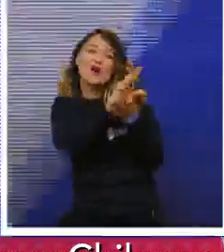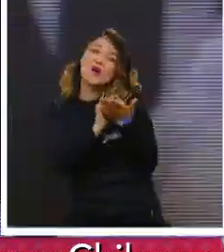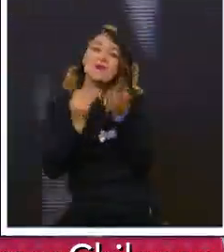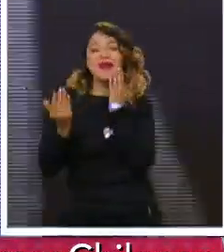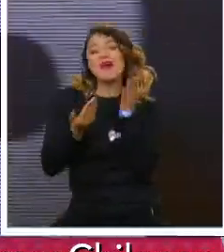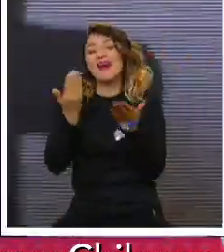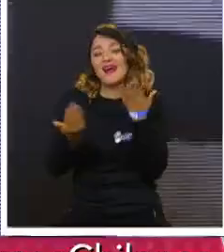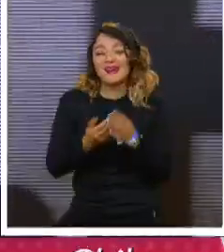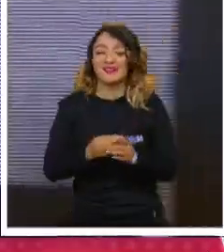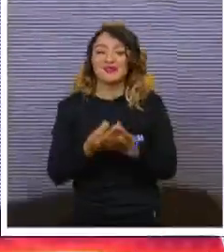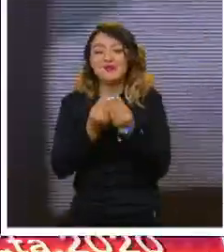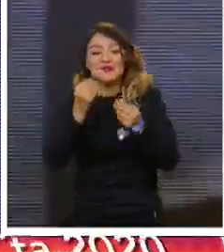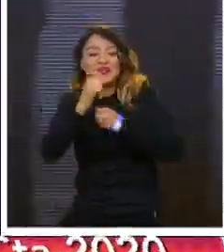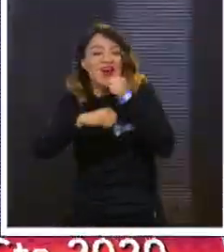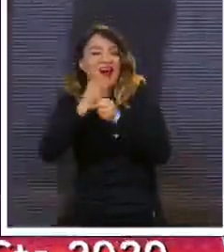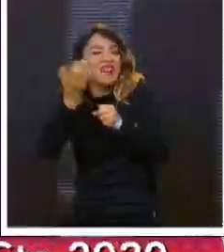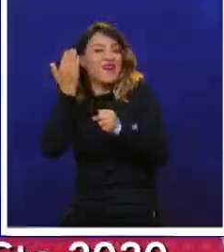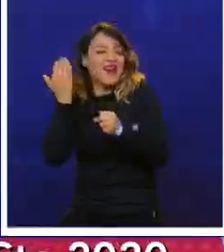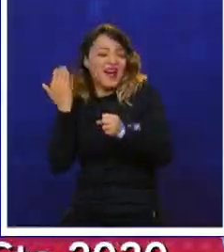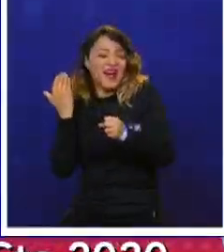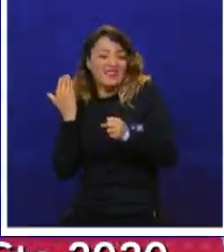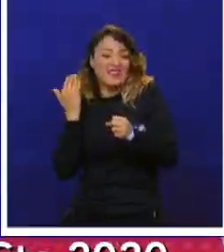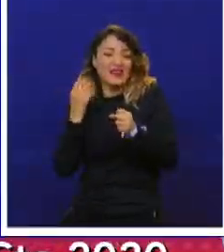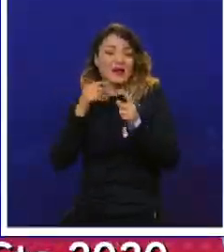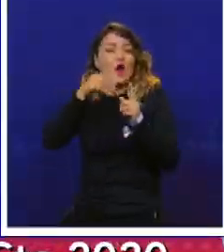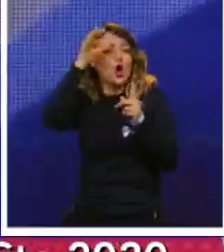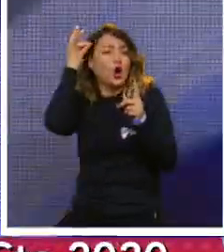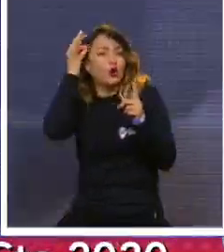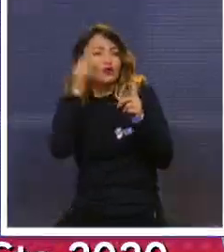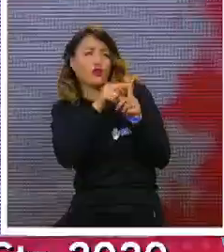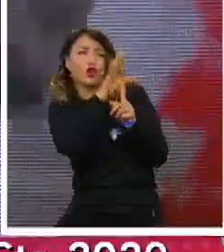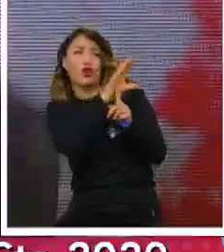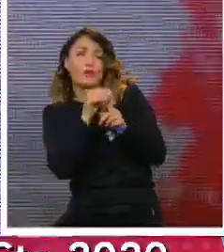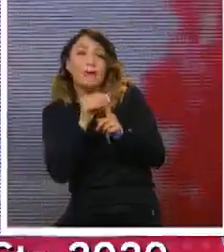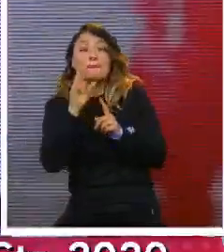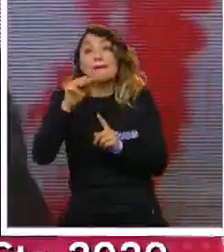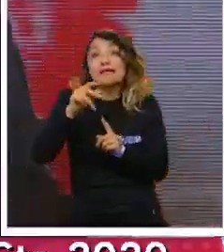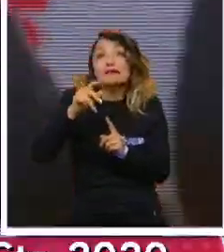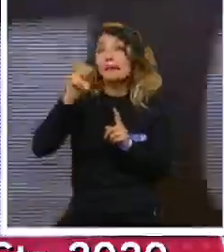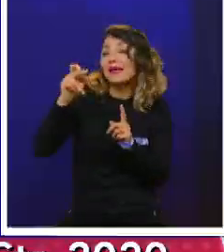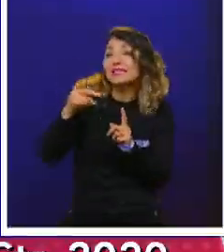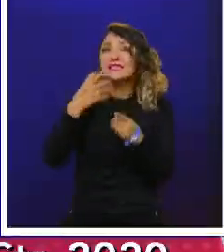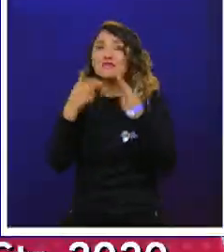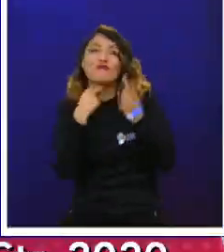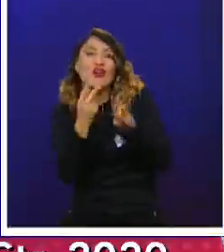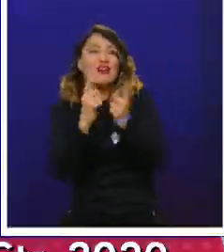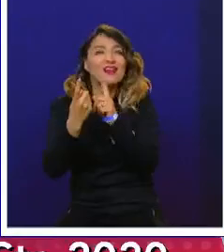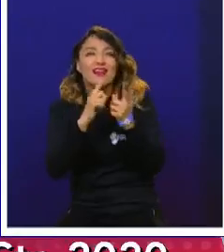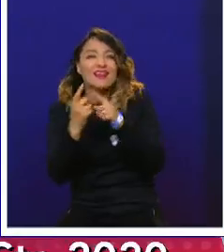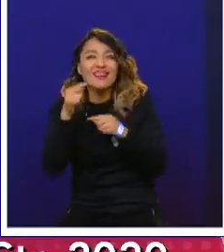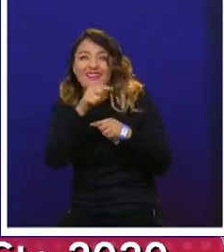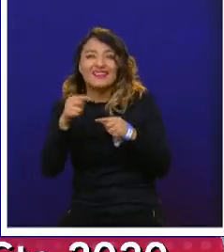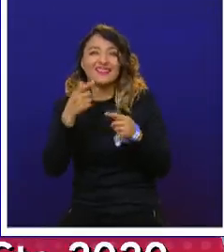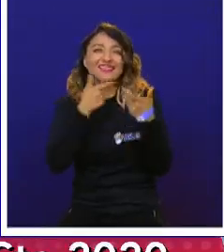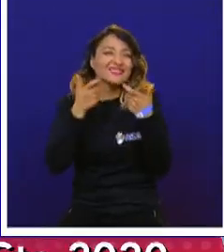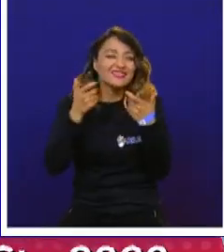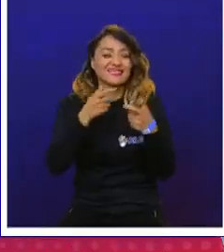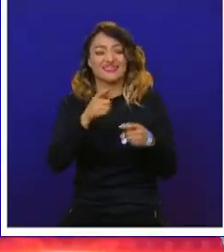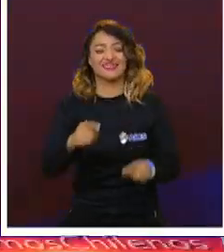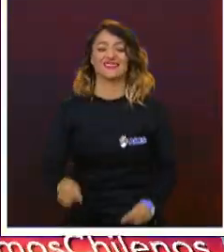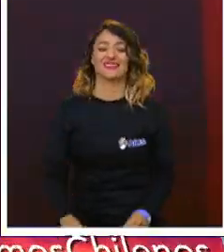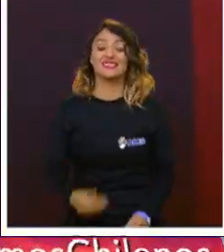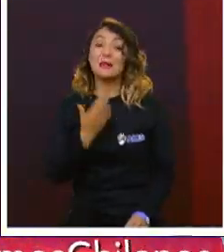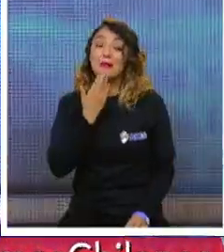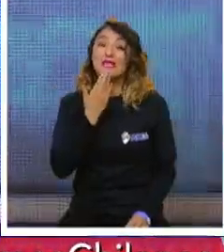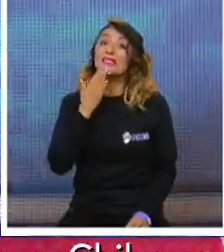hace muchos años. Sí, por allá. Martín, también quiero saludar a los papis de Croacia, a toda la familia. Quiero saludar a mi mamá también,